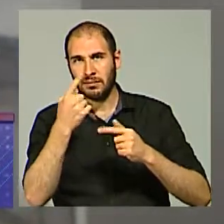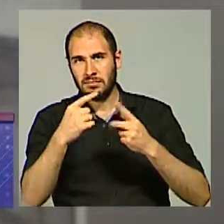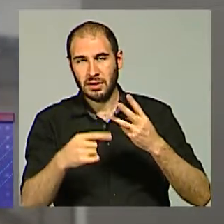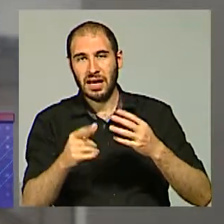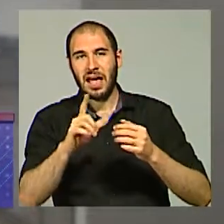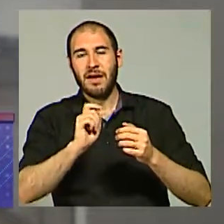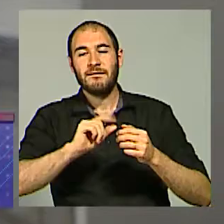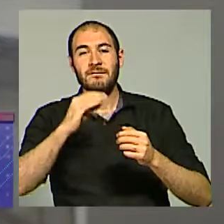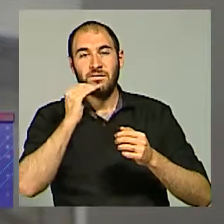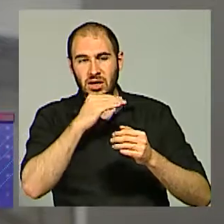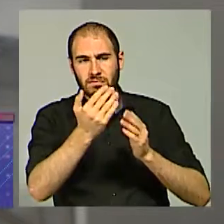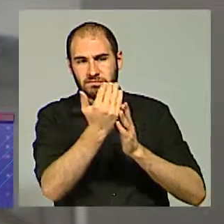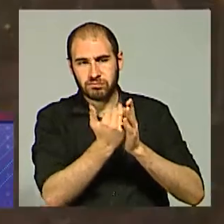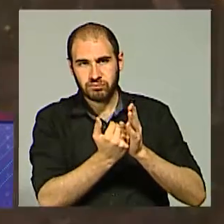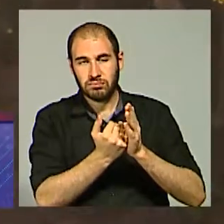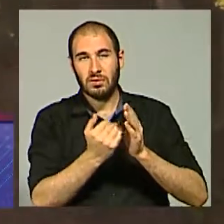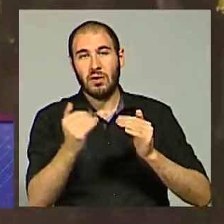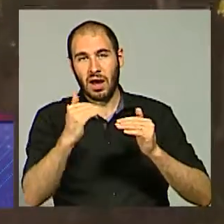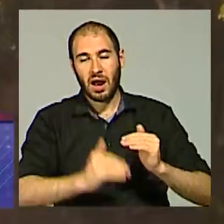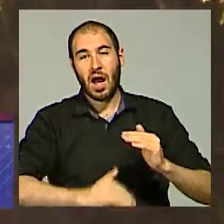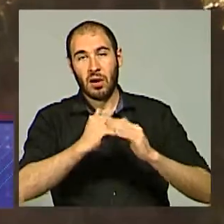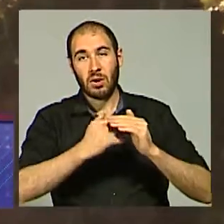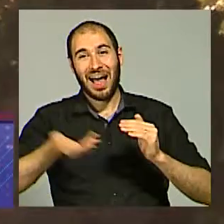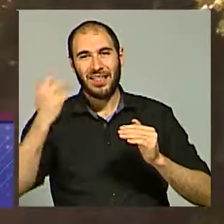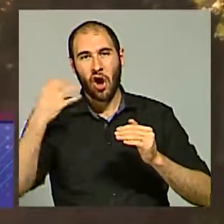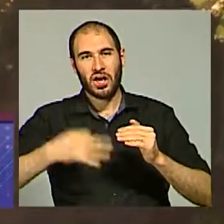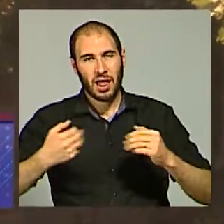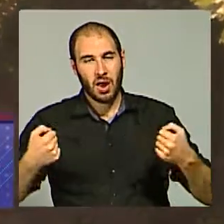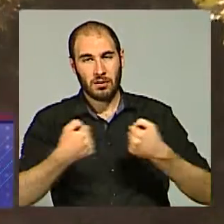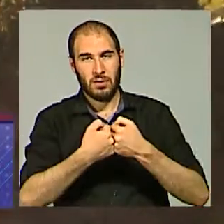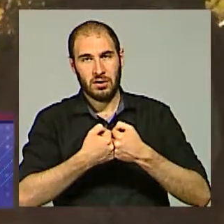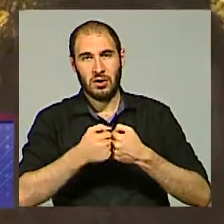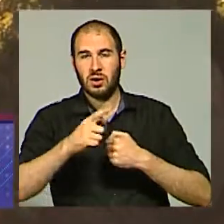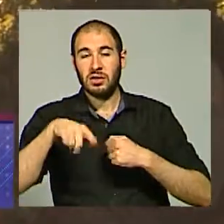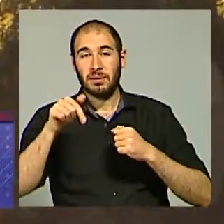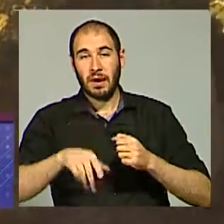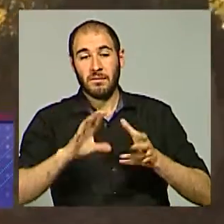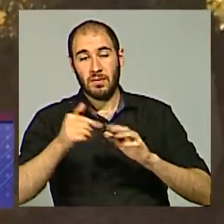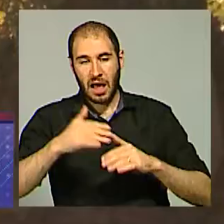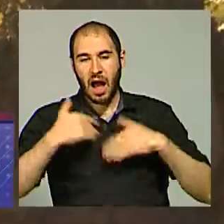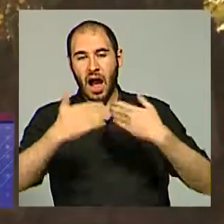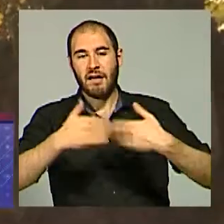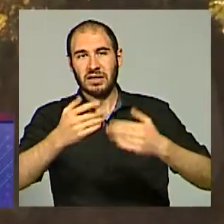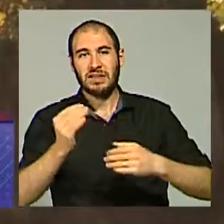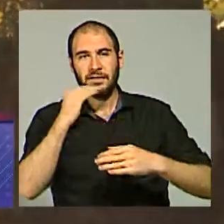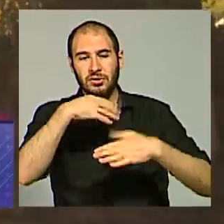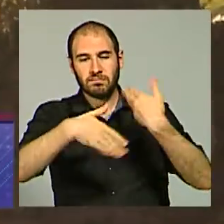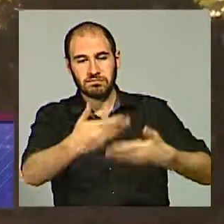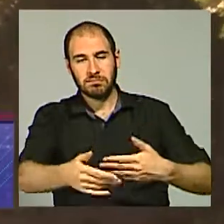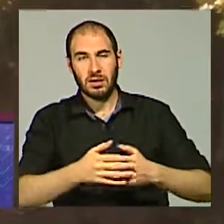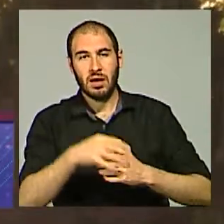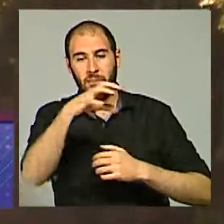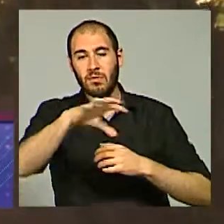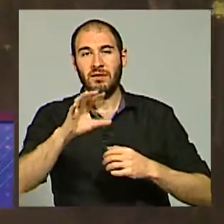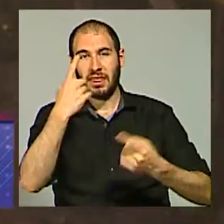litros de vino que estabilicen los stock que el acuerdo original que buscaba y hemos reconocido esta manera como ha avanzado la vida y cultura en las